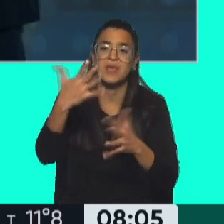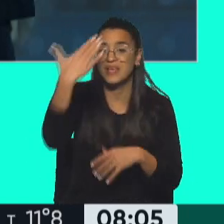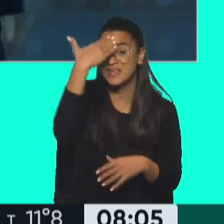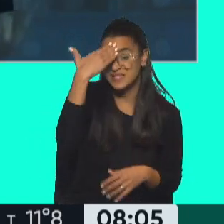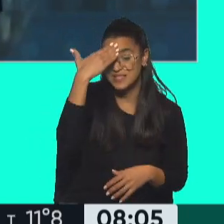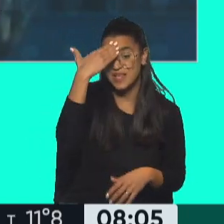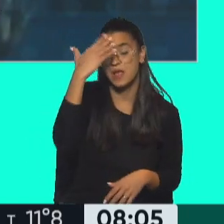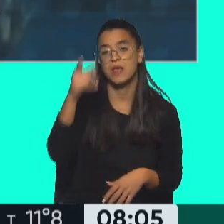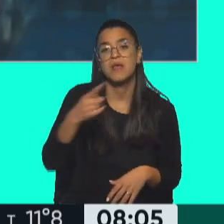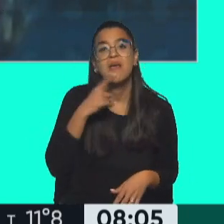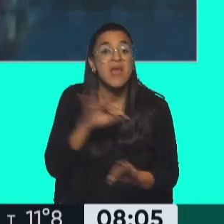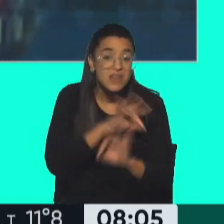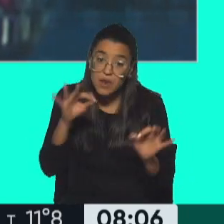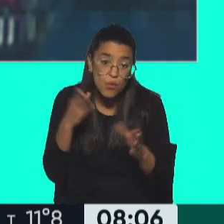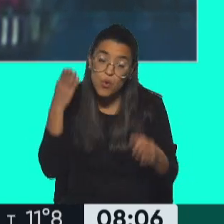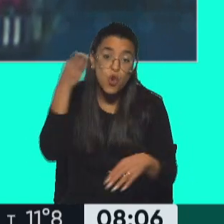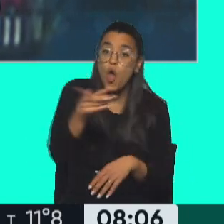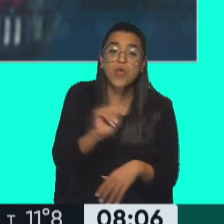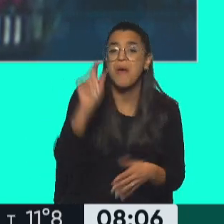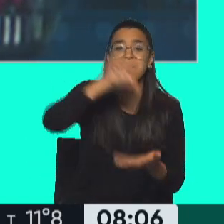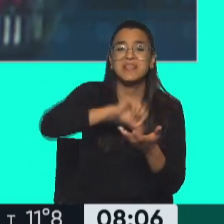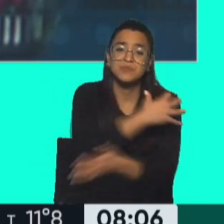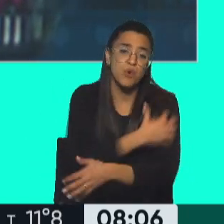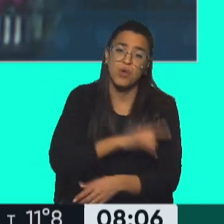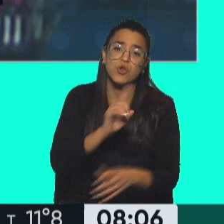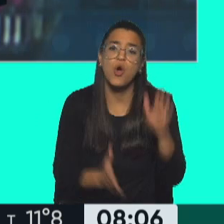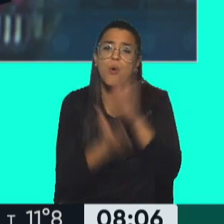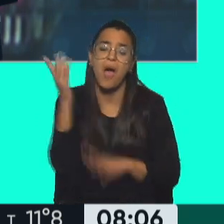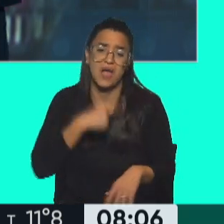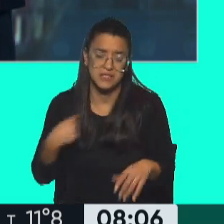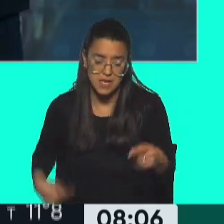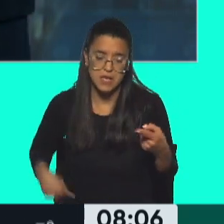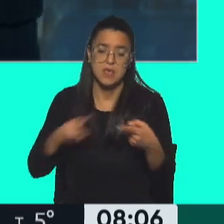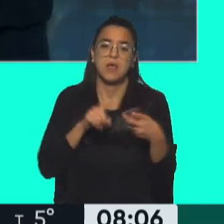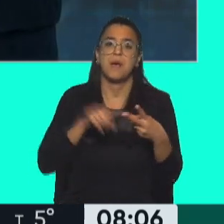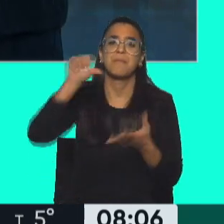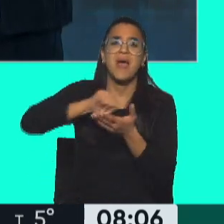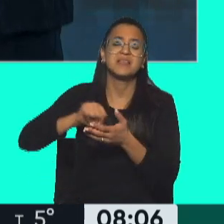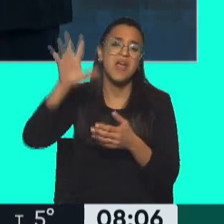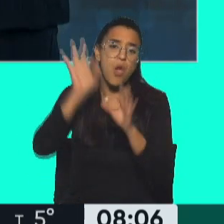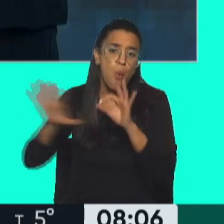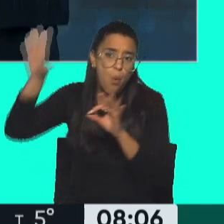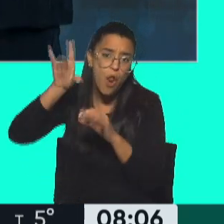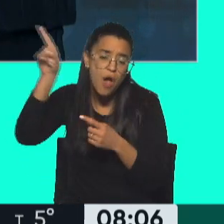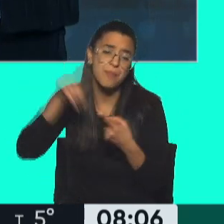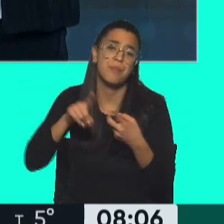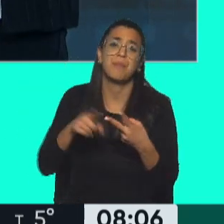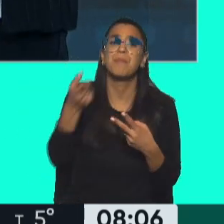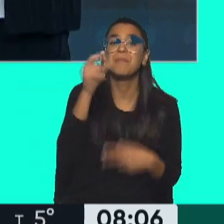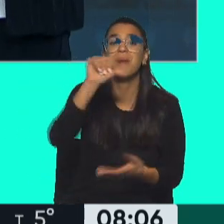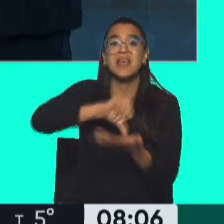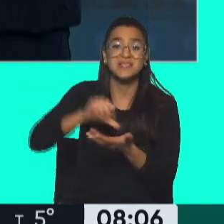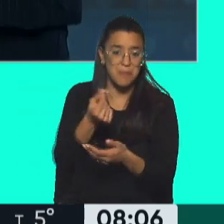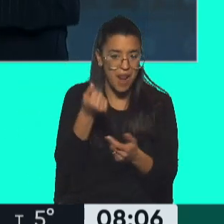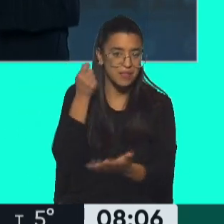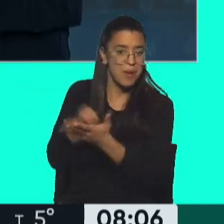15, ninguno iba a países pobres. Iban todos a China, a países europeos. Que son los países que tienen la plata para poder pagar